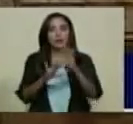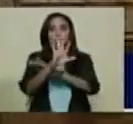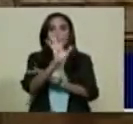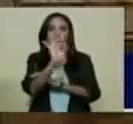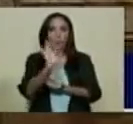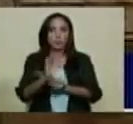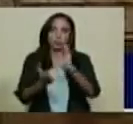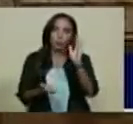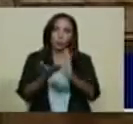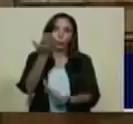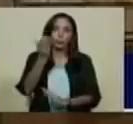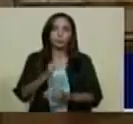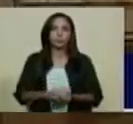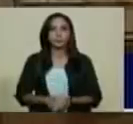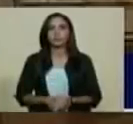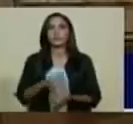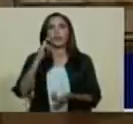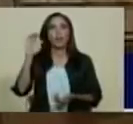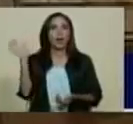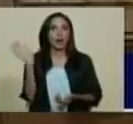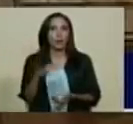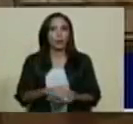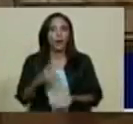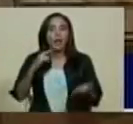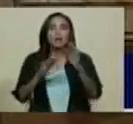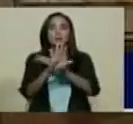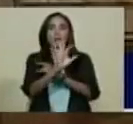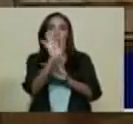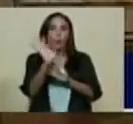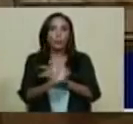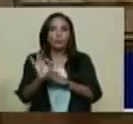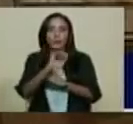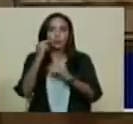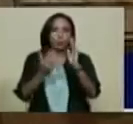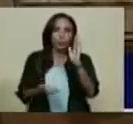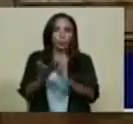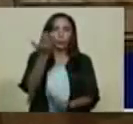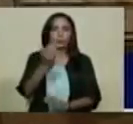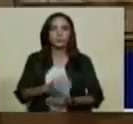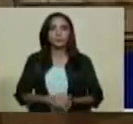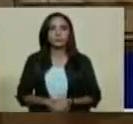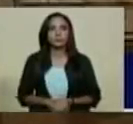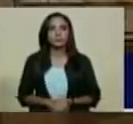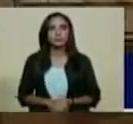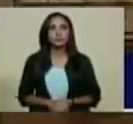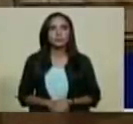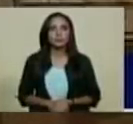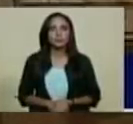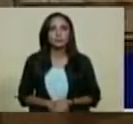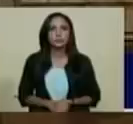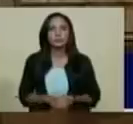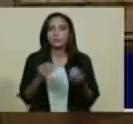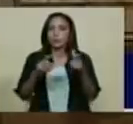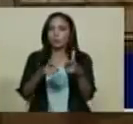5%. Náguara, 5% de incremento de la matrícula